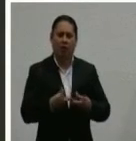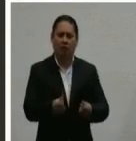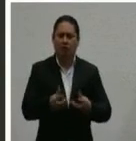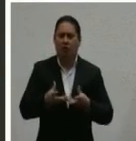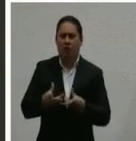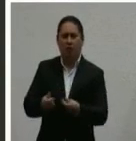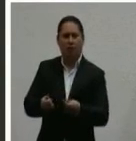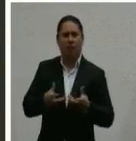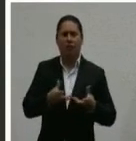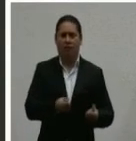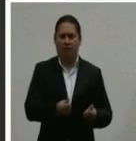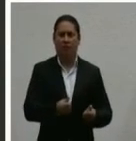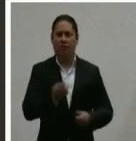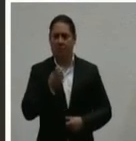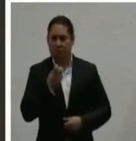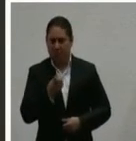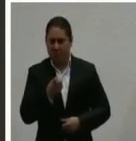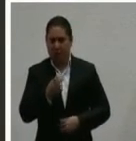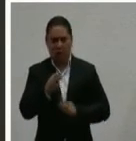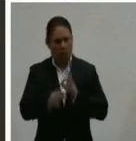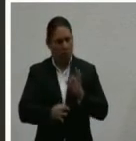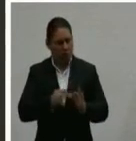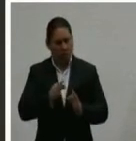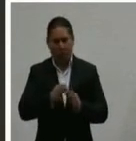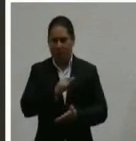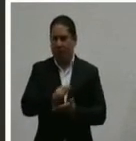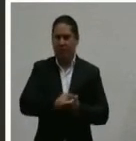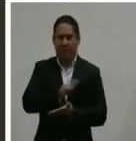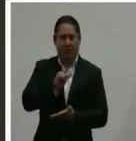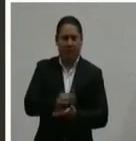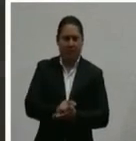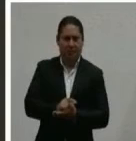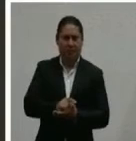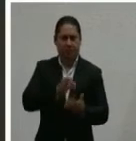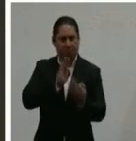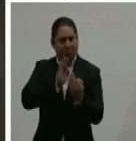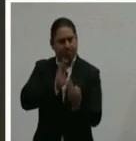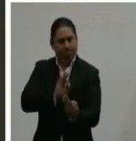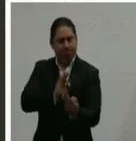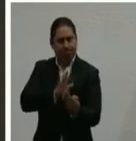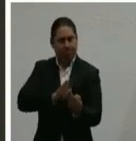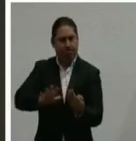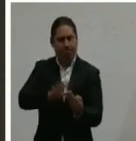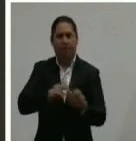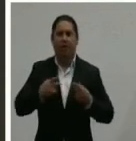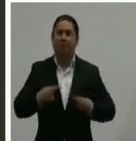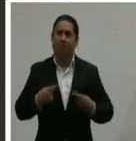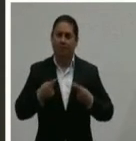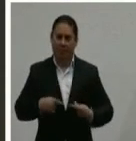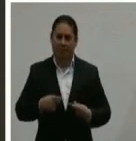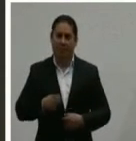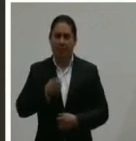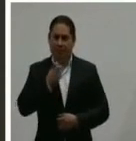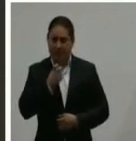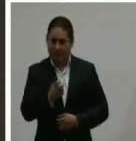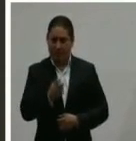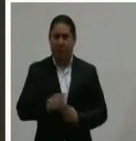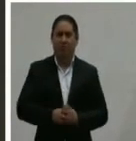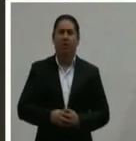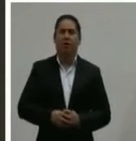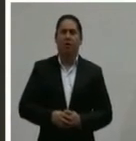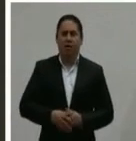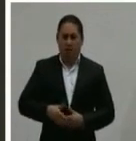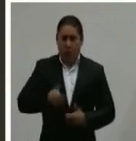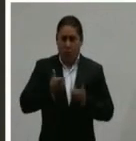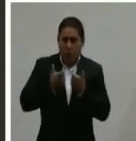garantizando el respeto y cumplimiento de la ley ante la sociedad. Una cuenta pública